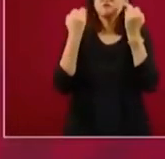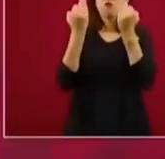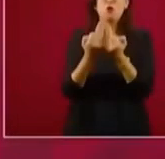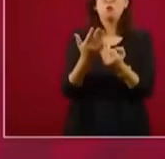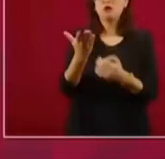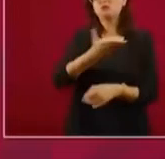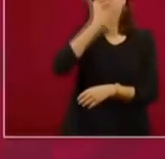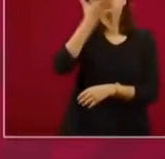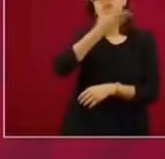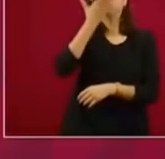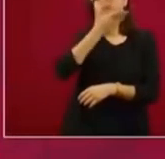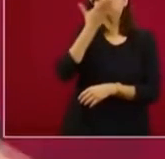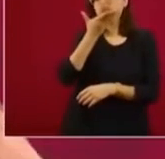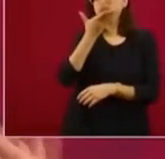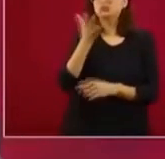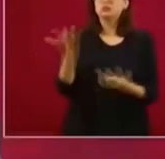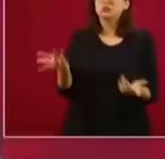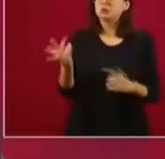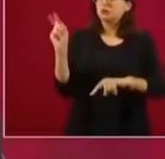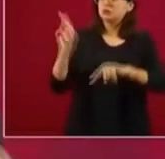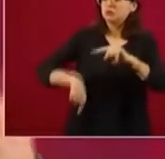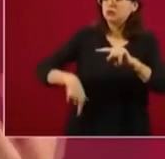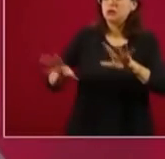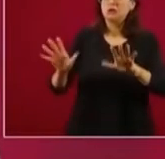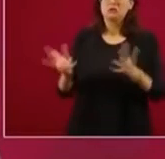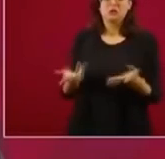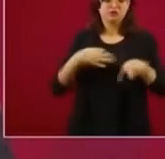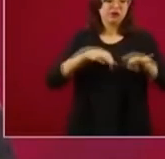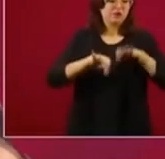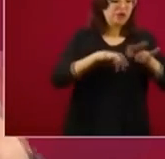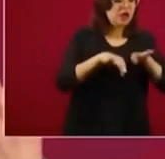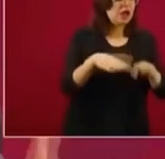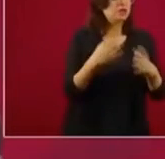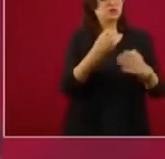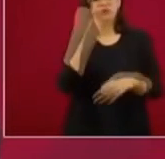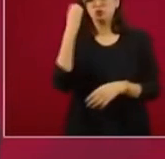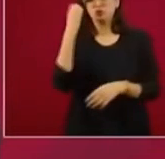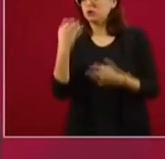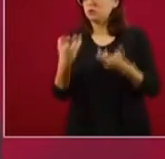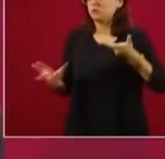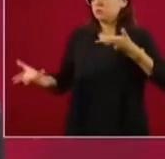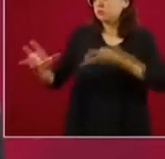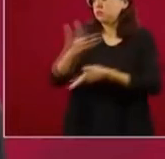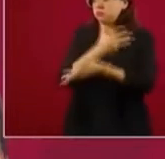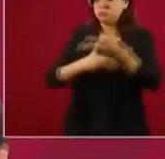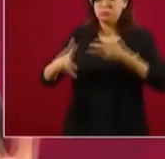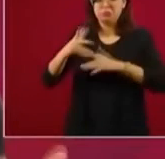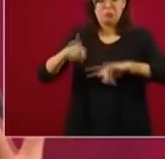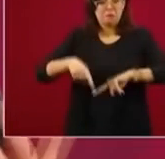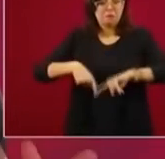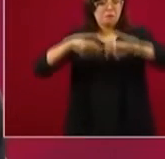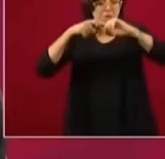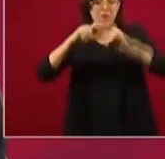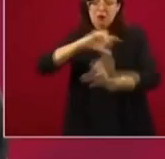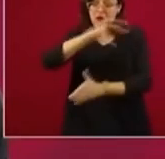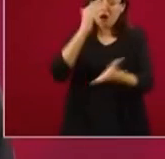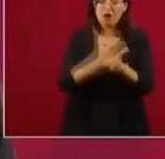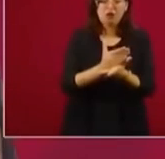Friedrich Gauss, el príncipe de las matemáticas, y su campana de Gauss que se utiliza en la estadística y la probabilidad,